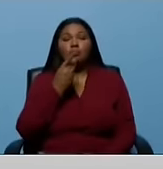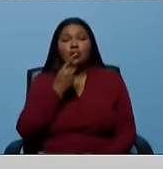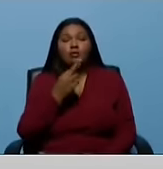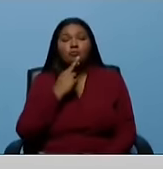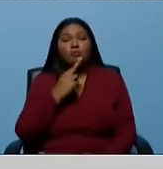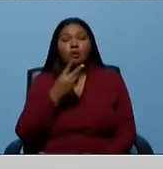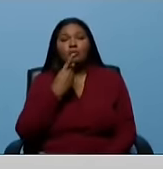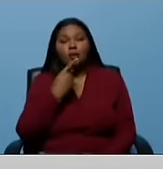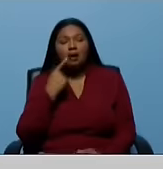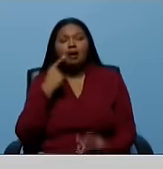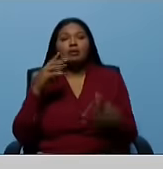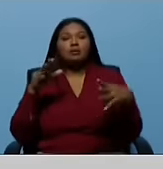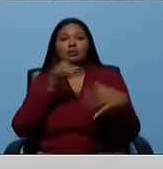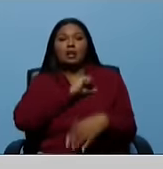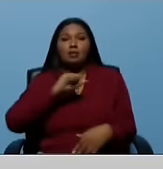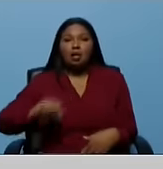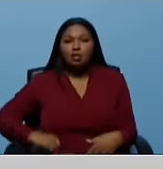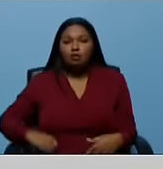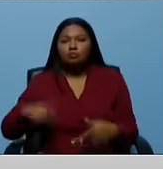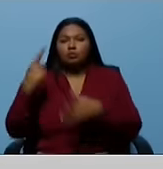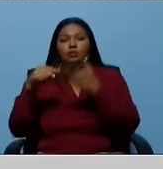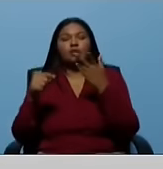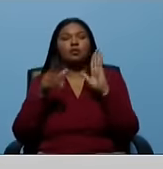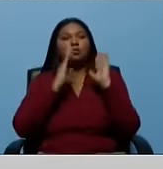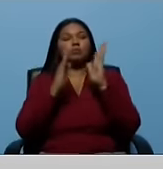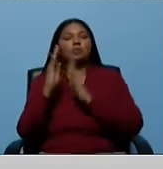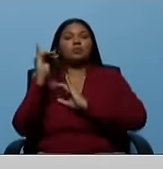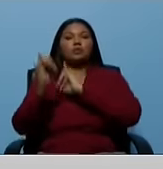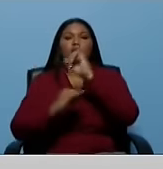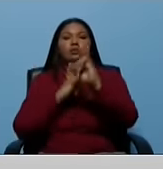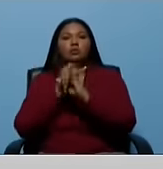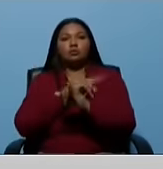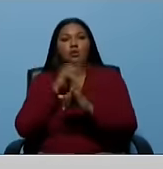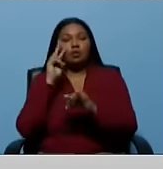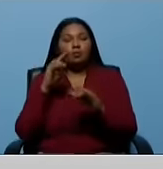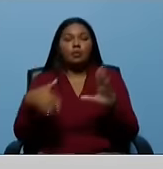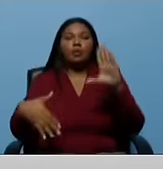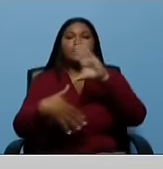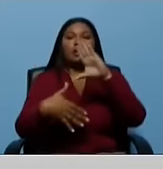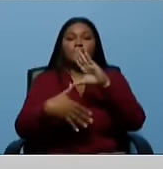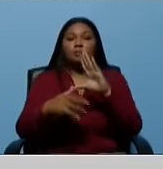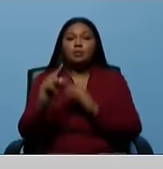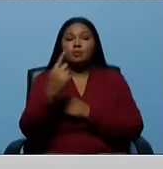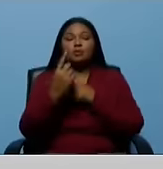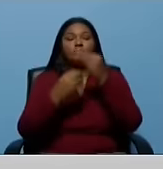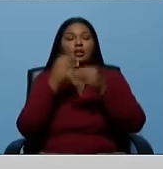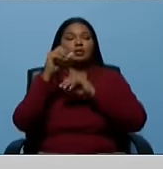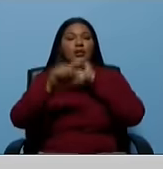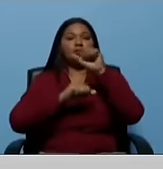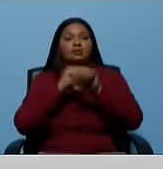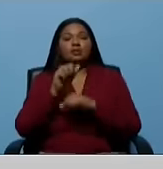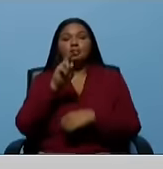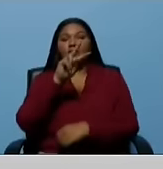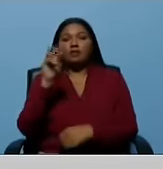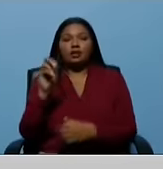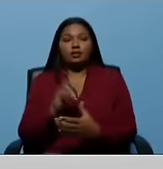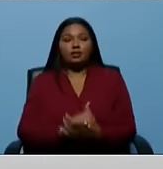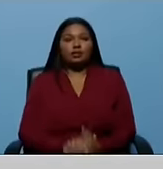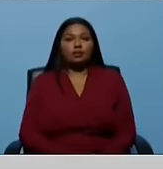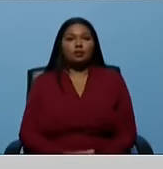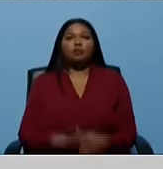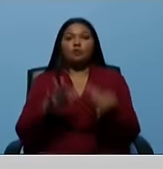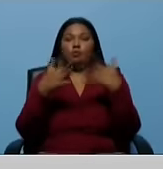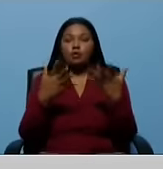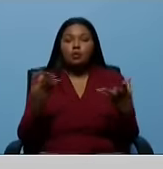todo este ordenamiento internacional americano que se hace a principios del siglo XX cuando la